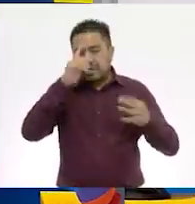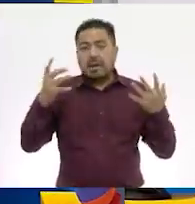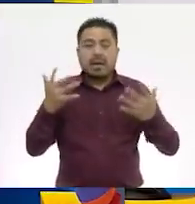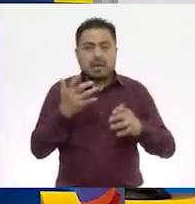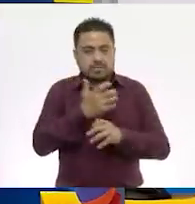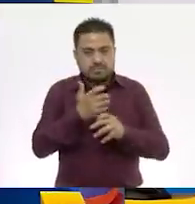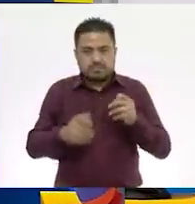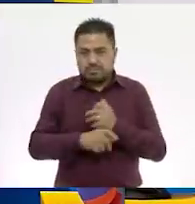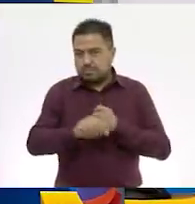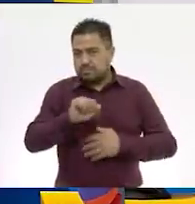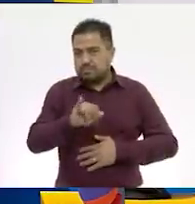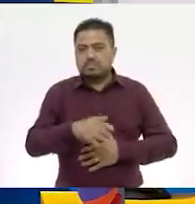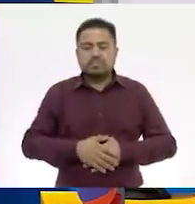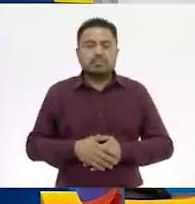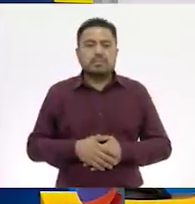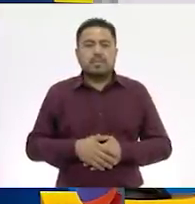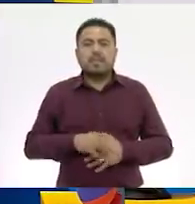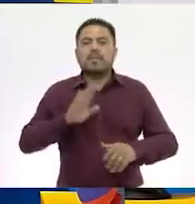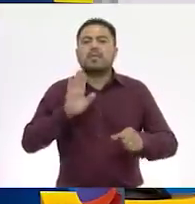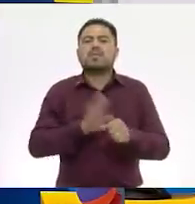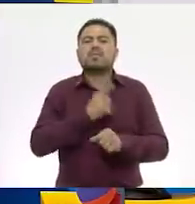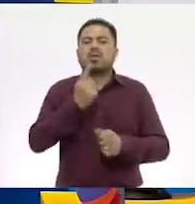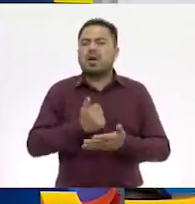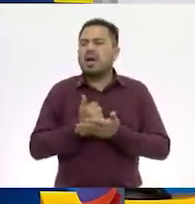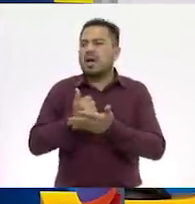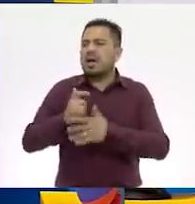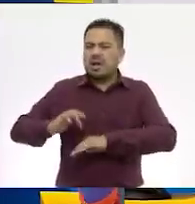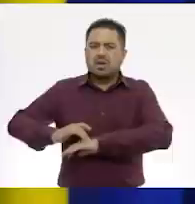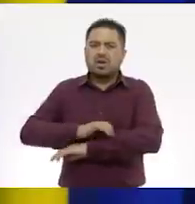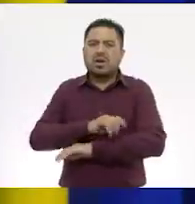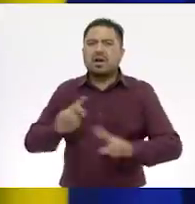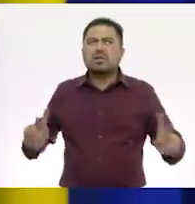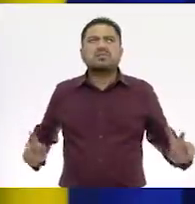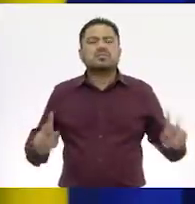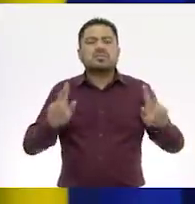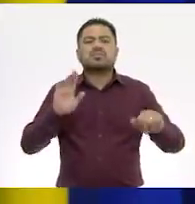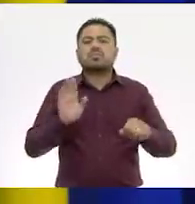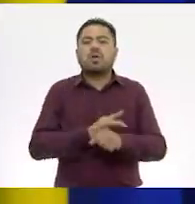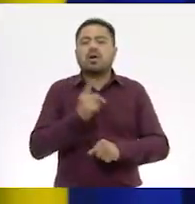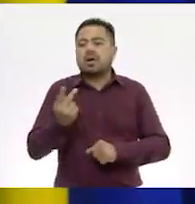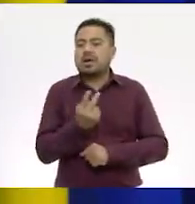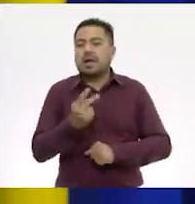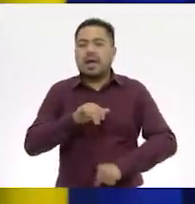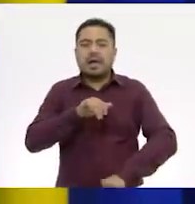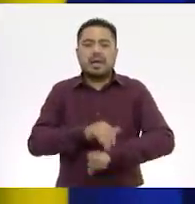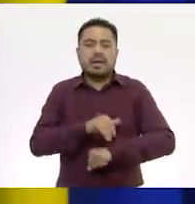hechos. ¿Y por qué ayudó la hormiga a la paloma? Porque eran amigas.